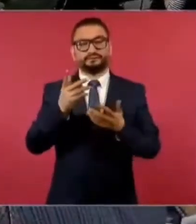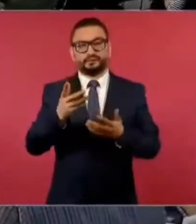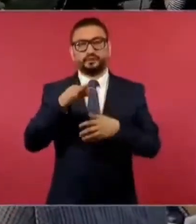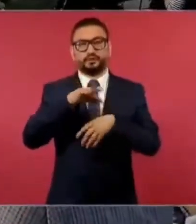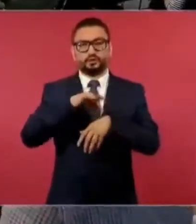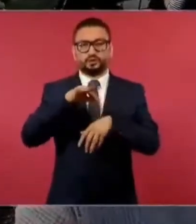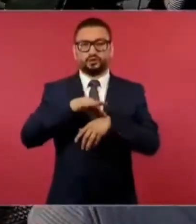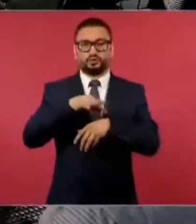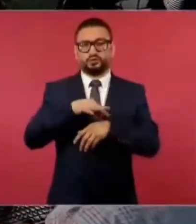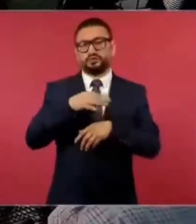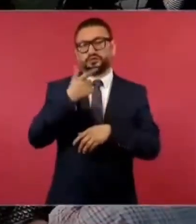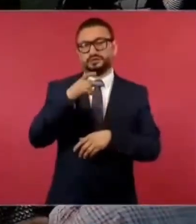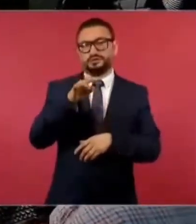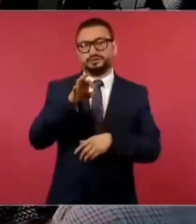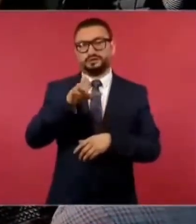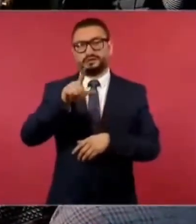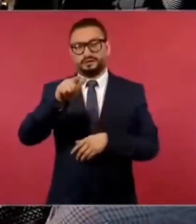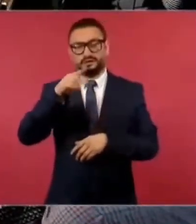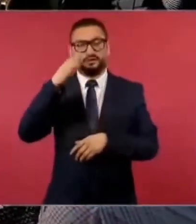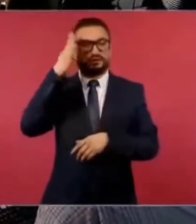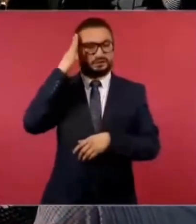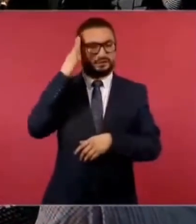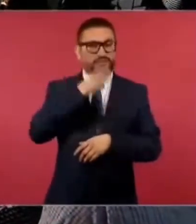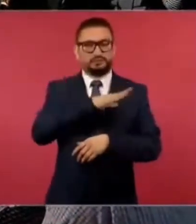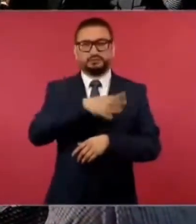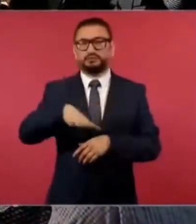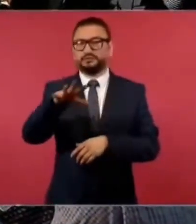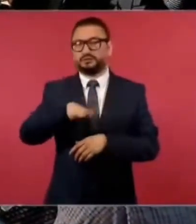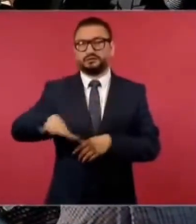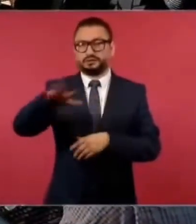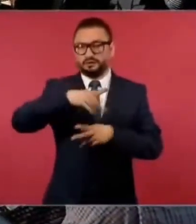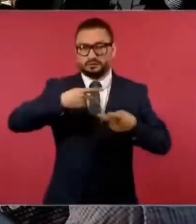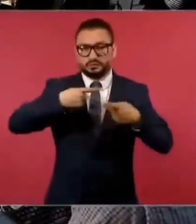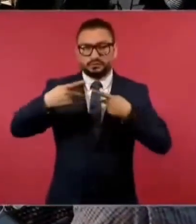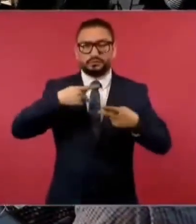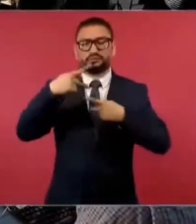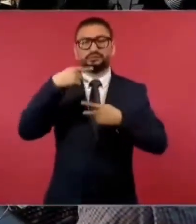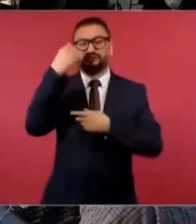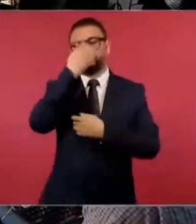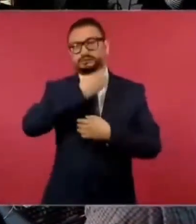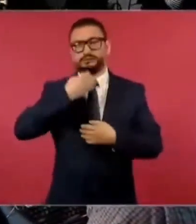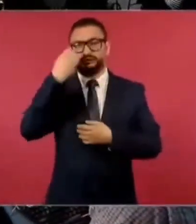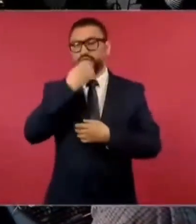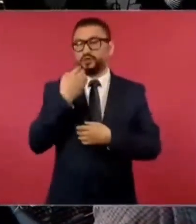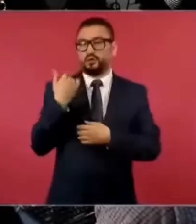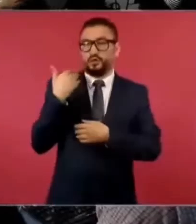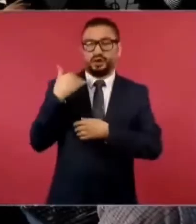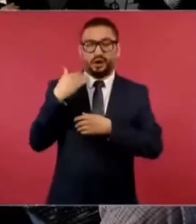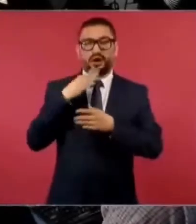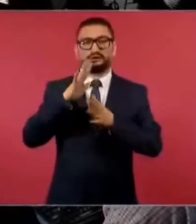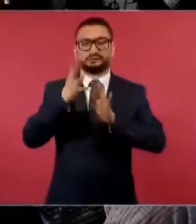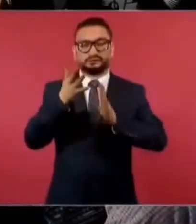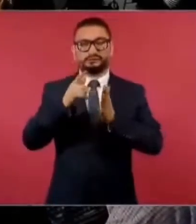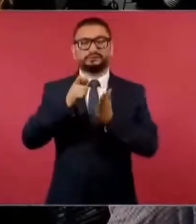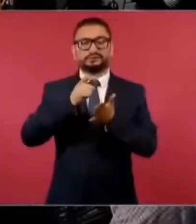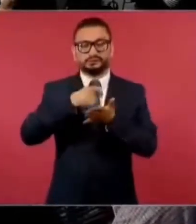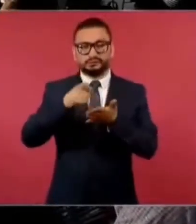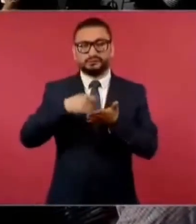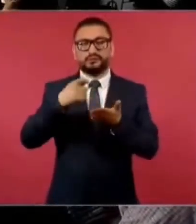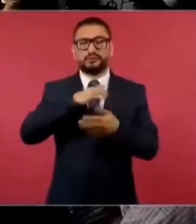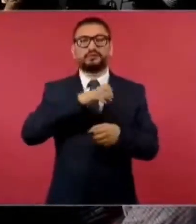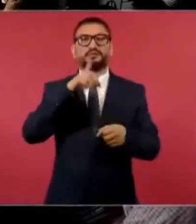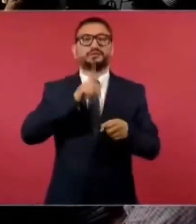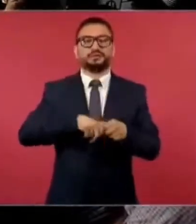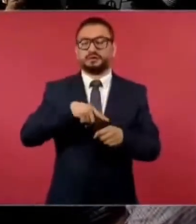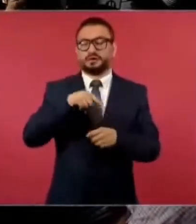médicos generales que están preparándose para el examen o que lo acaban de presentar quizá para alguna especialidad y